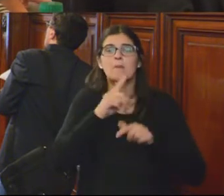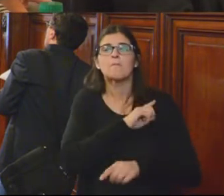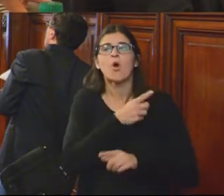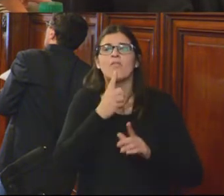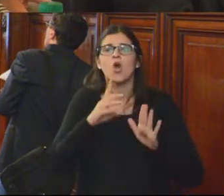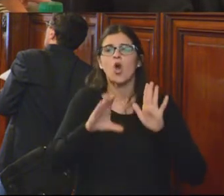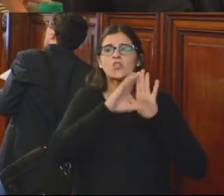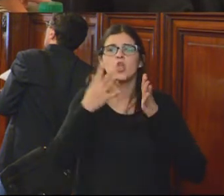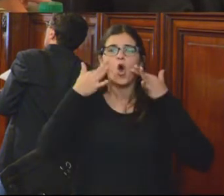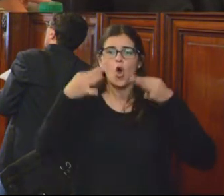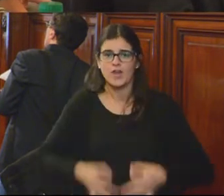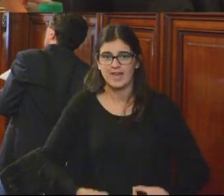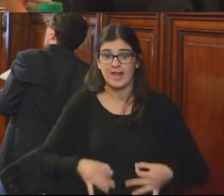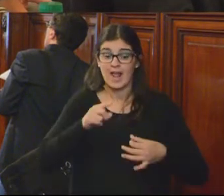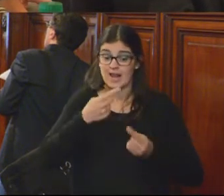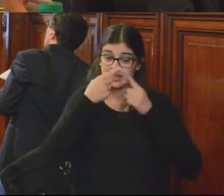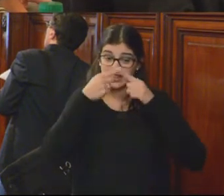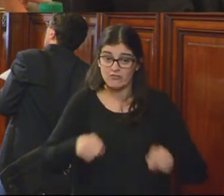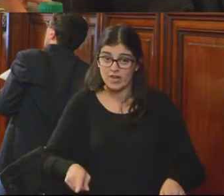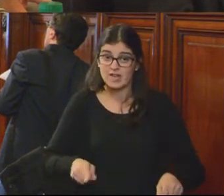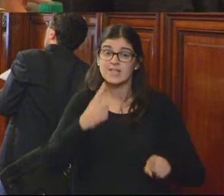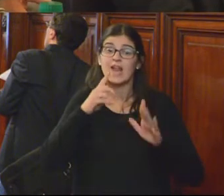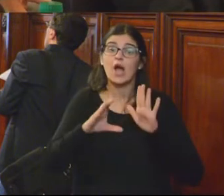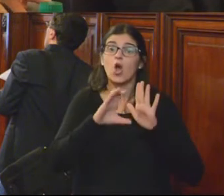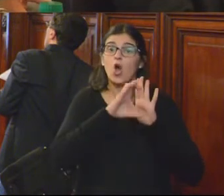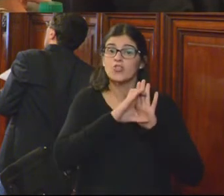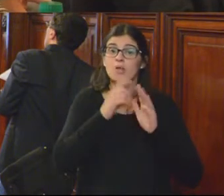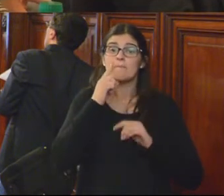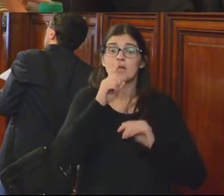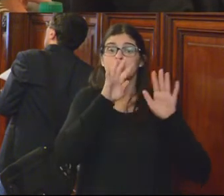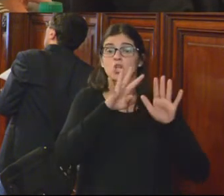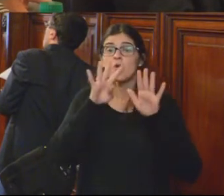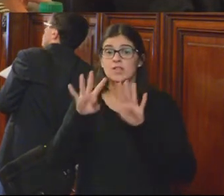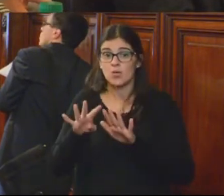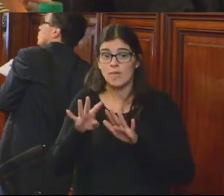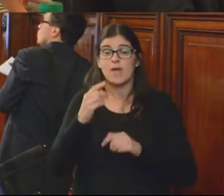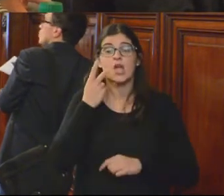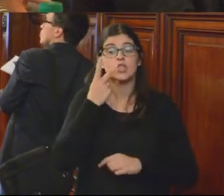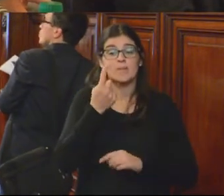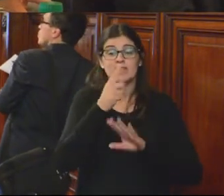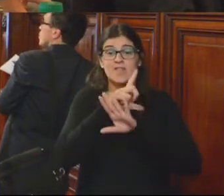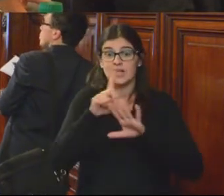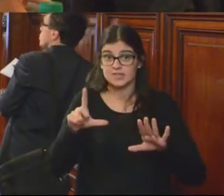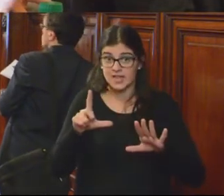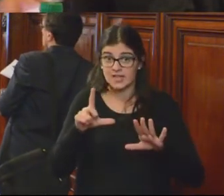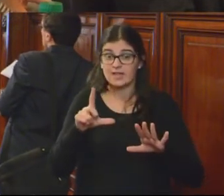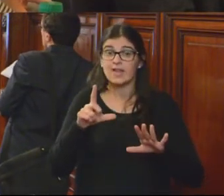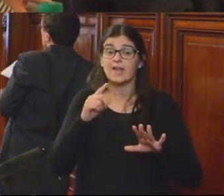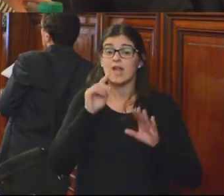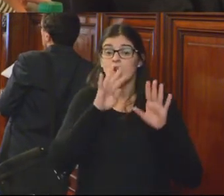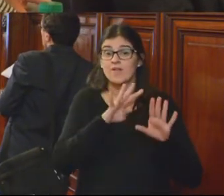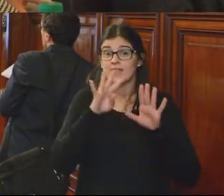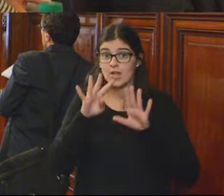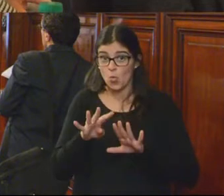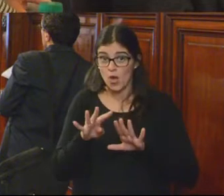originario. La gran diferencia entre la constituyente de 1999 y de 2017 es que en el año